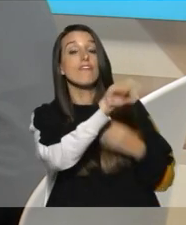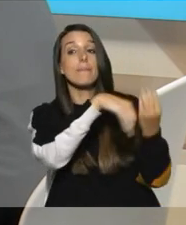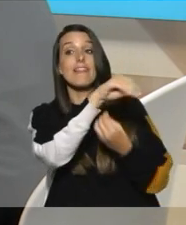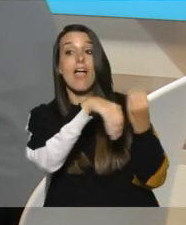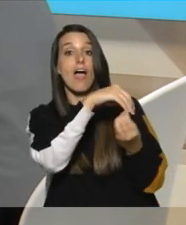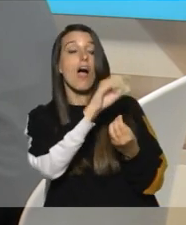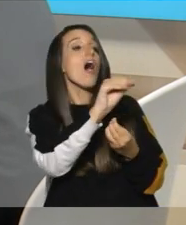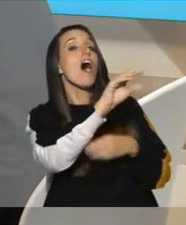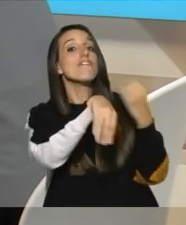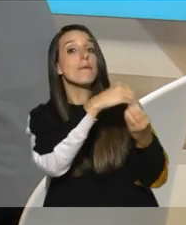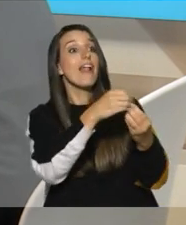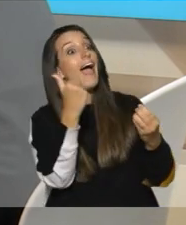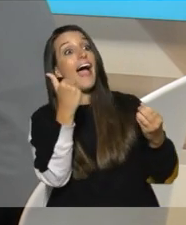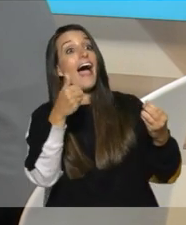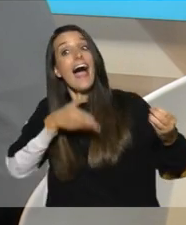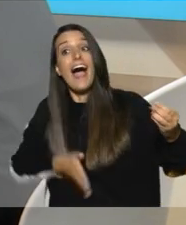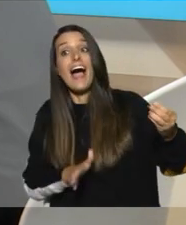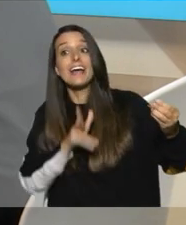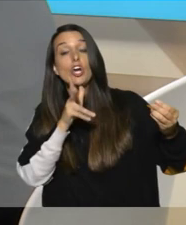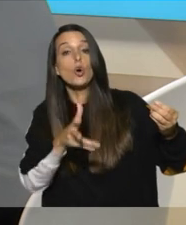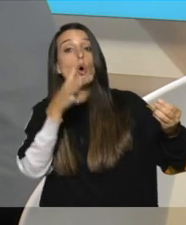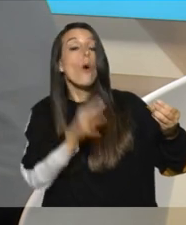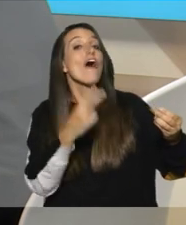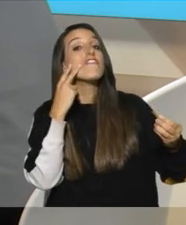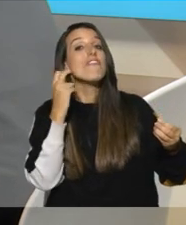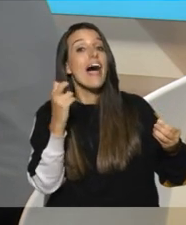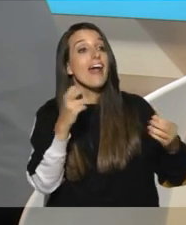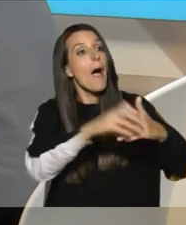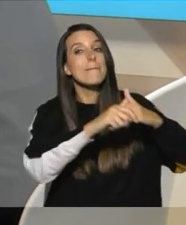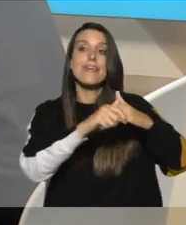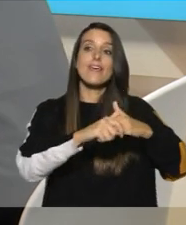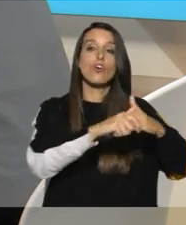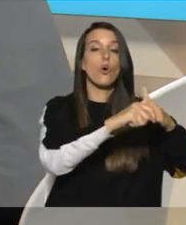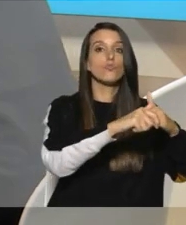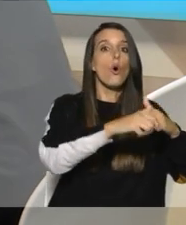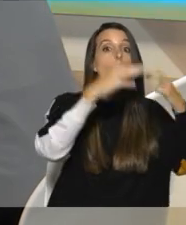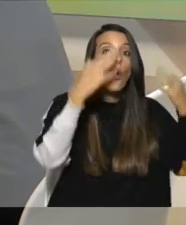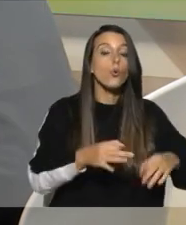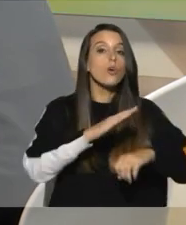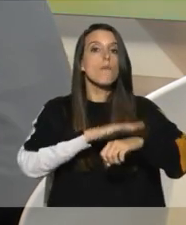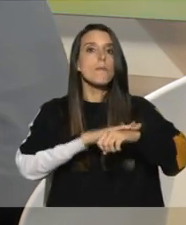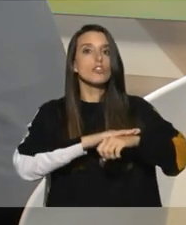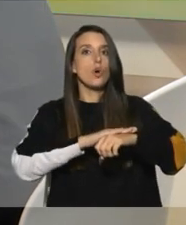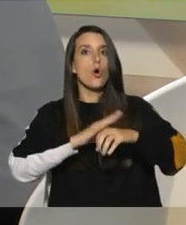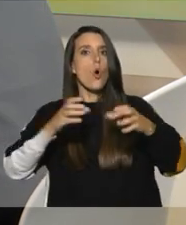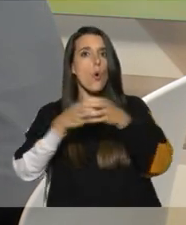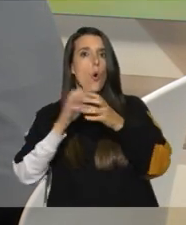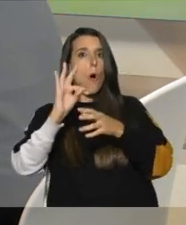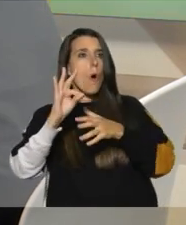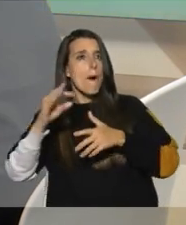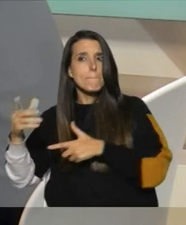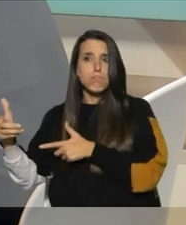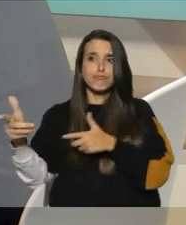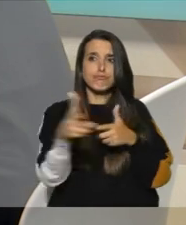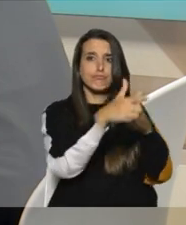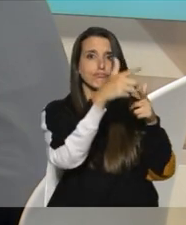Con la alegría que había nacido usted. Y ahí él estando en un bar con otros amigos, fue la toma de Pando del movimiento MLN